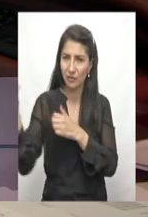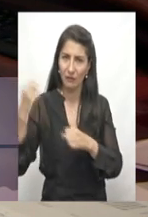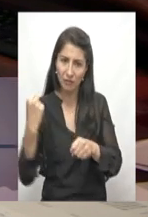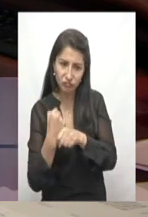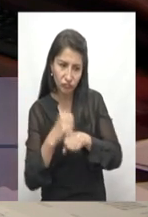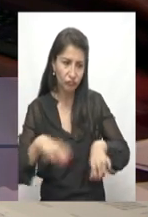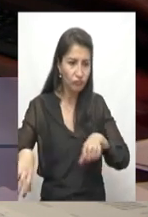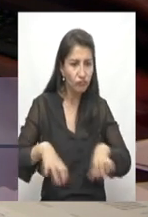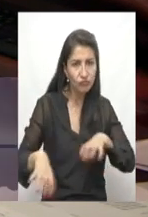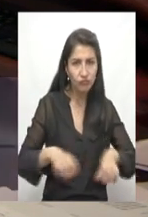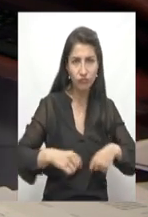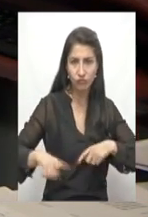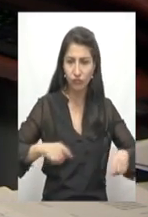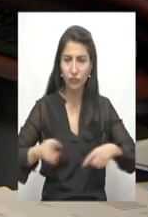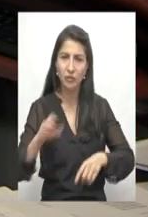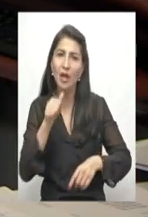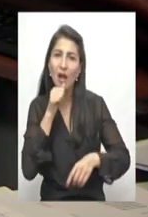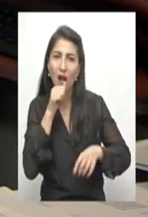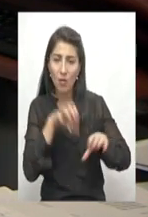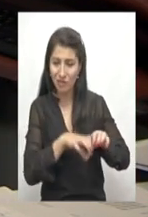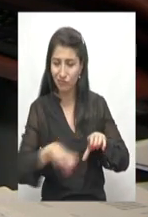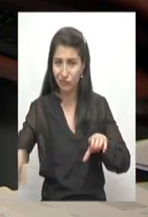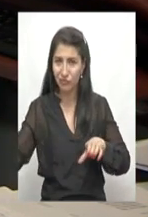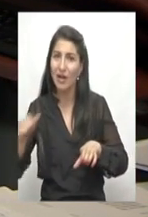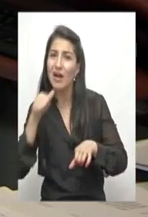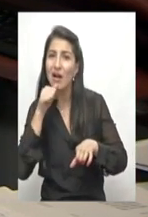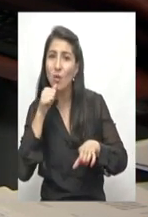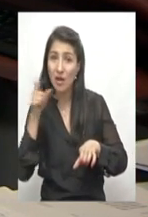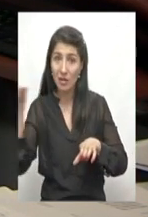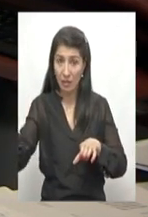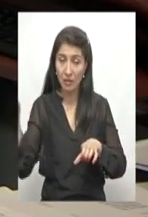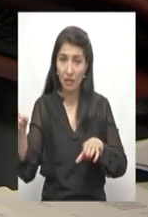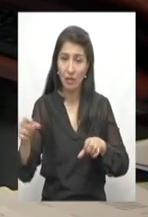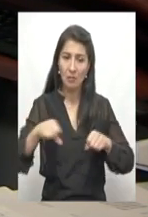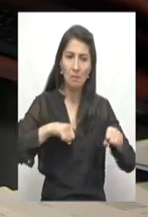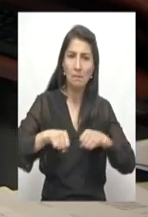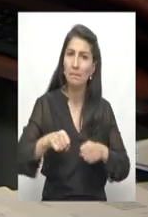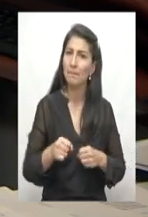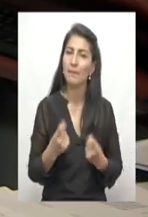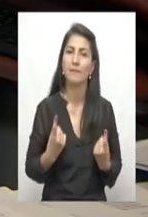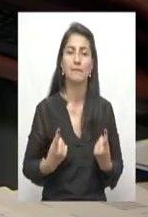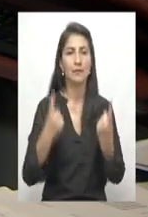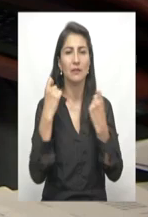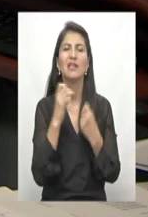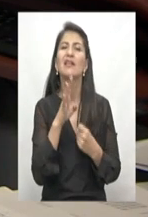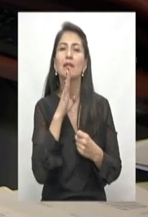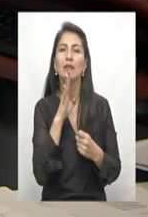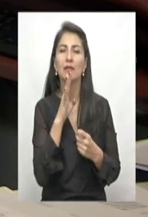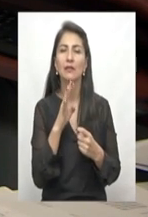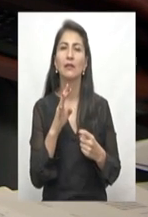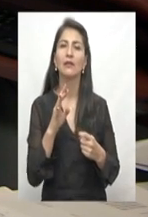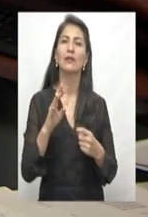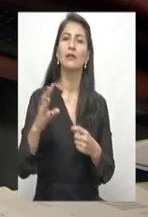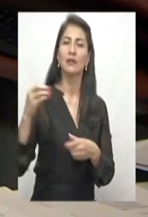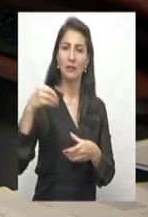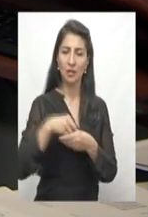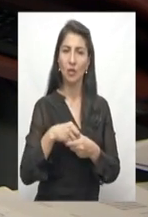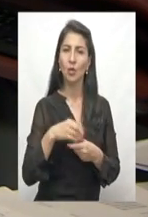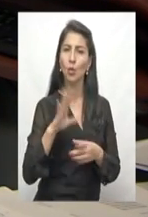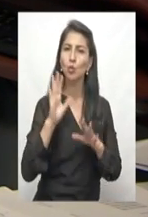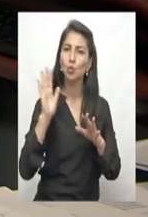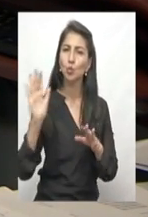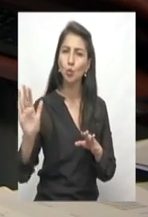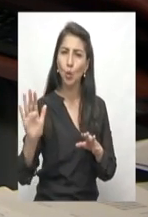operador de acueducto y alcantarillado de la isla Proactiva los está haciendo a través de este